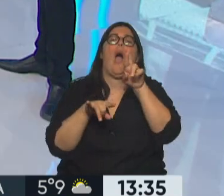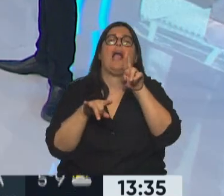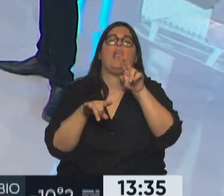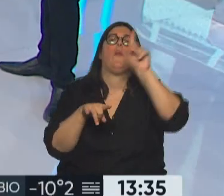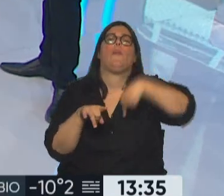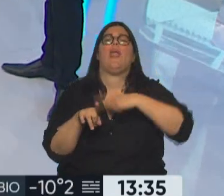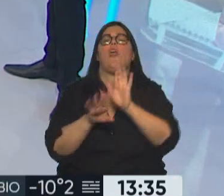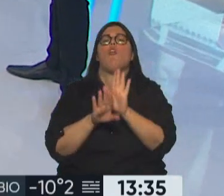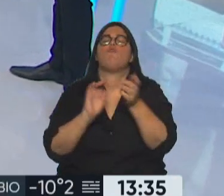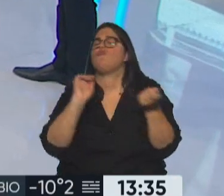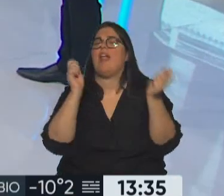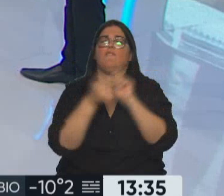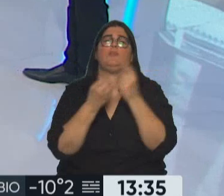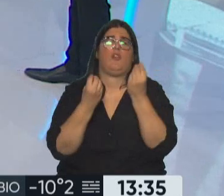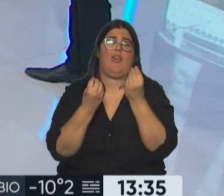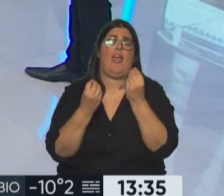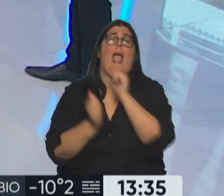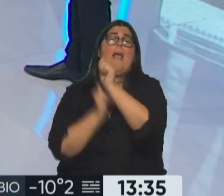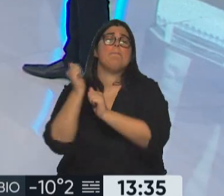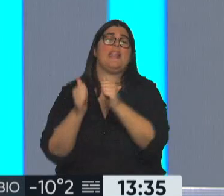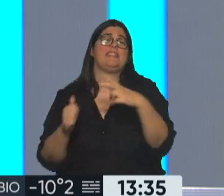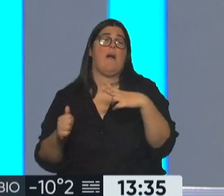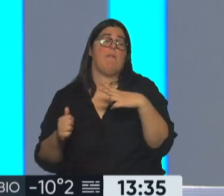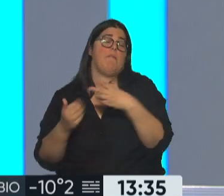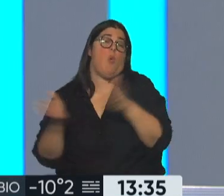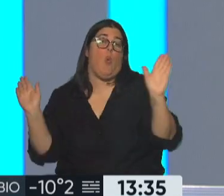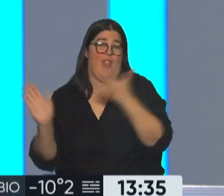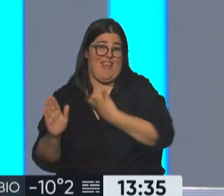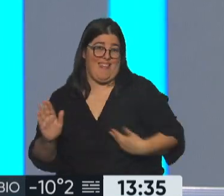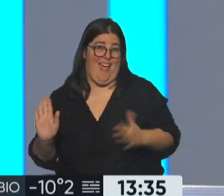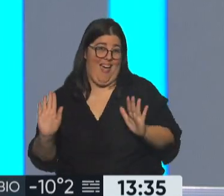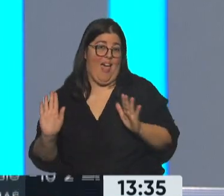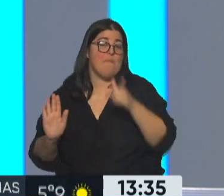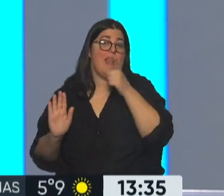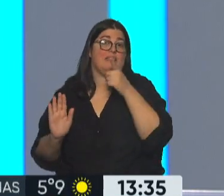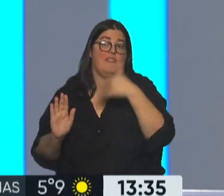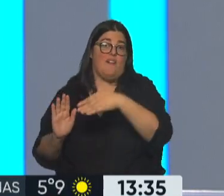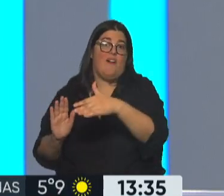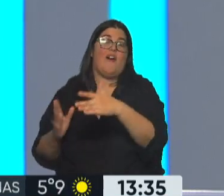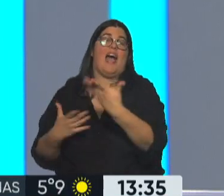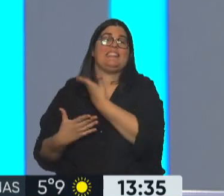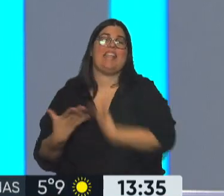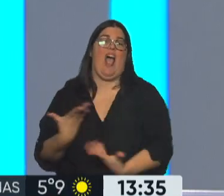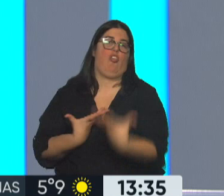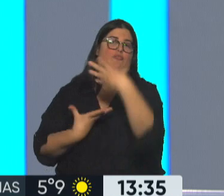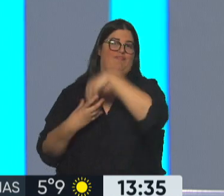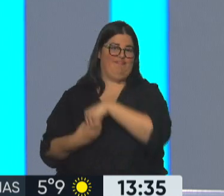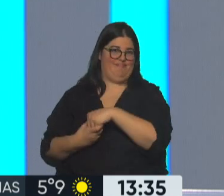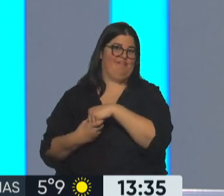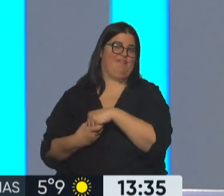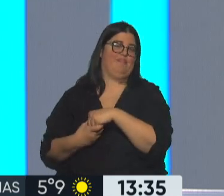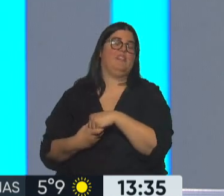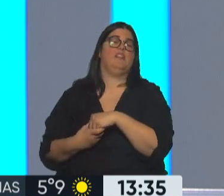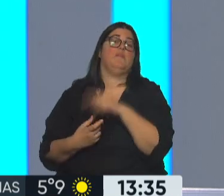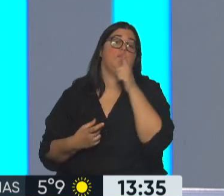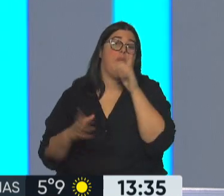pública, ¿no? Que se aceleraría la estatización, o por lo menos se intentaría acelerar la